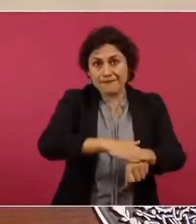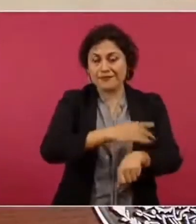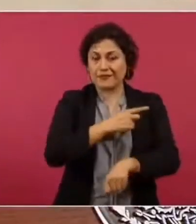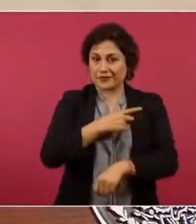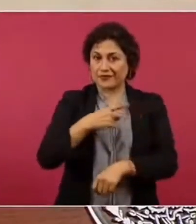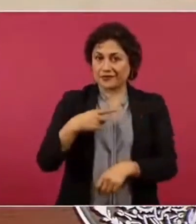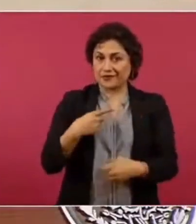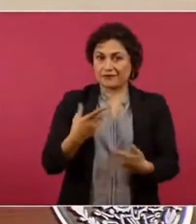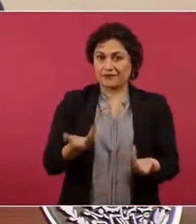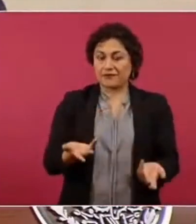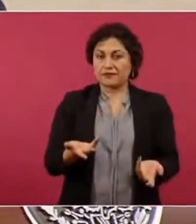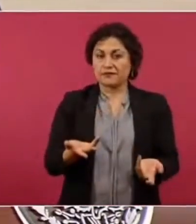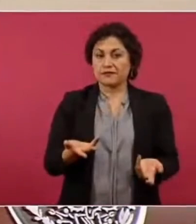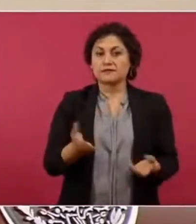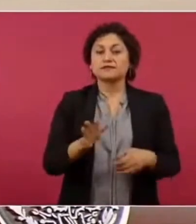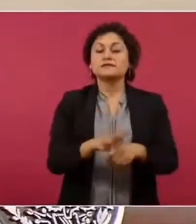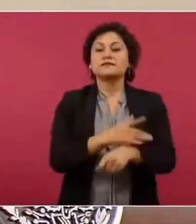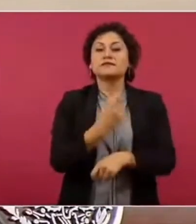porque